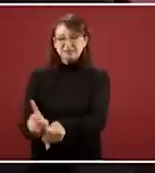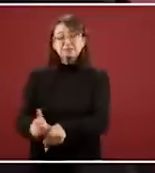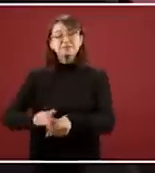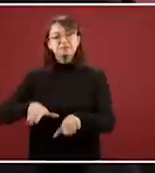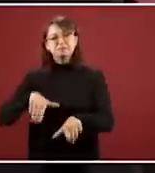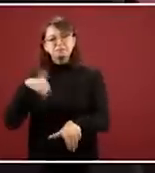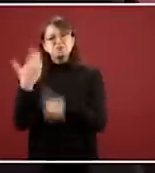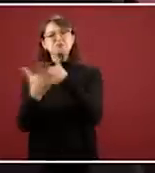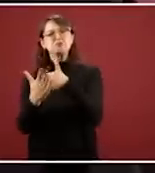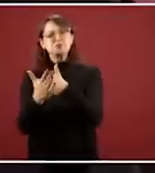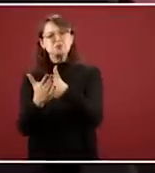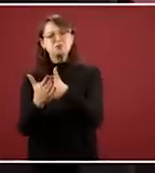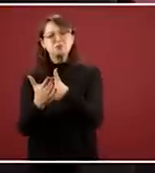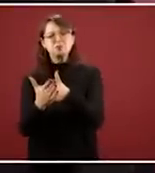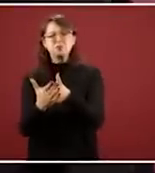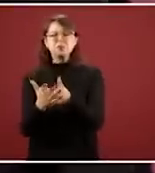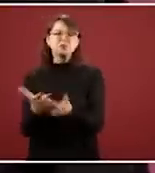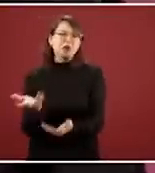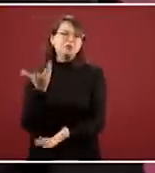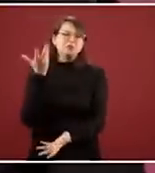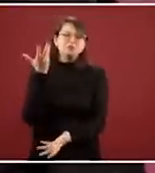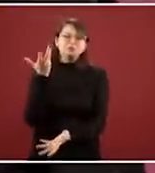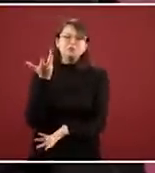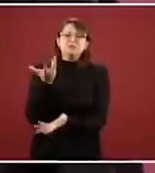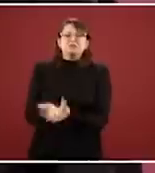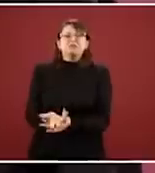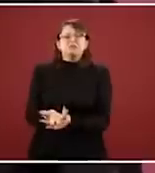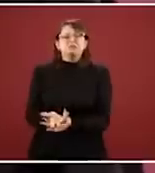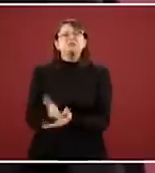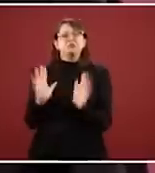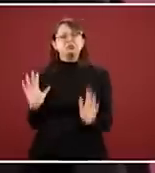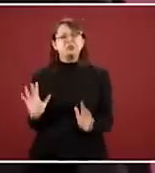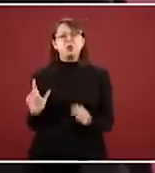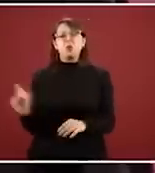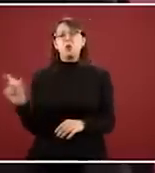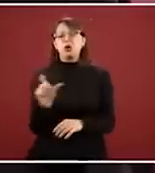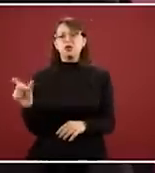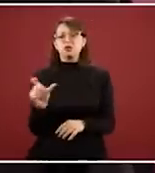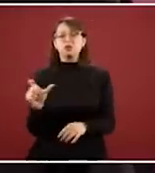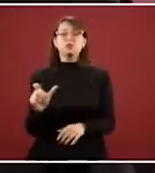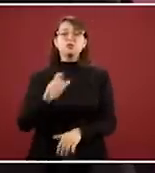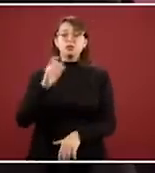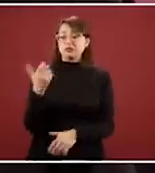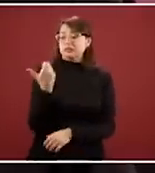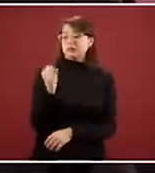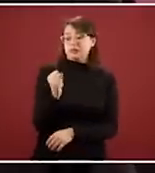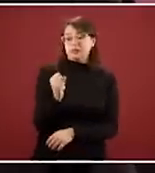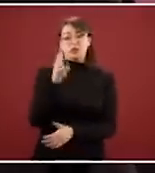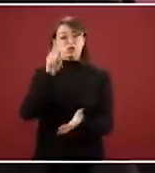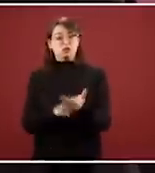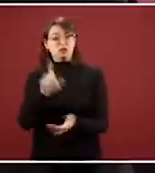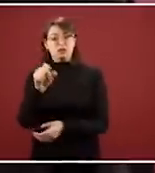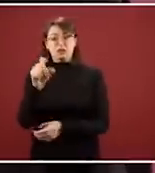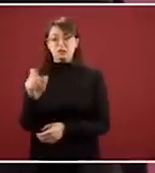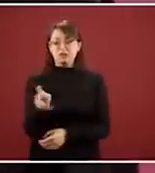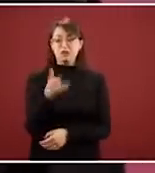descansar, porque yo voy a estar hasta septiembre del 2024